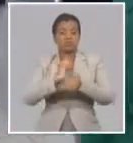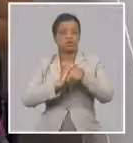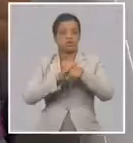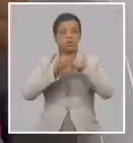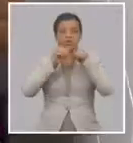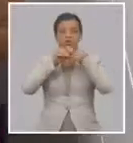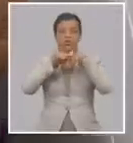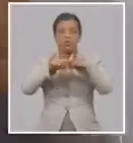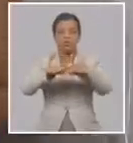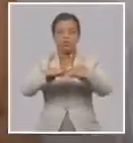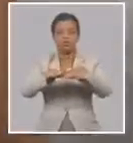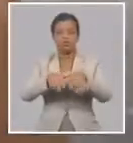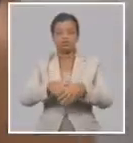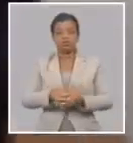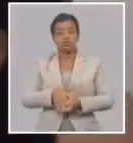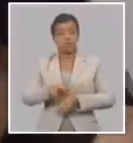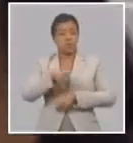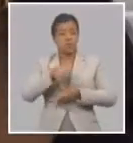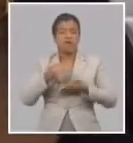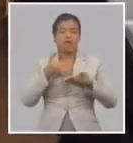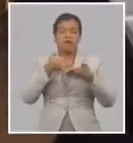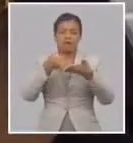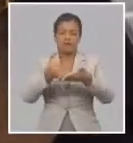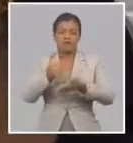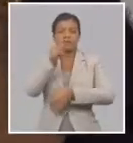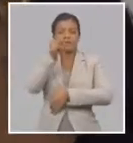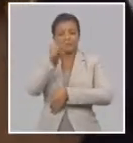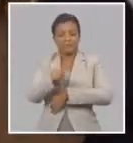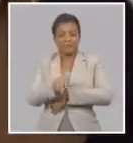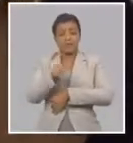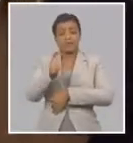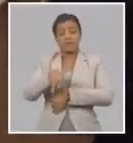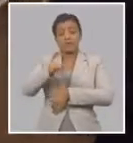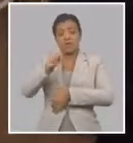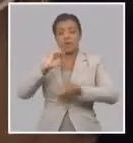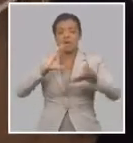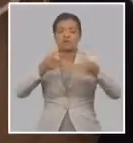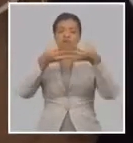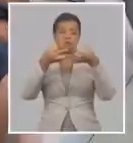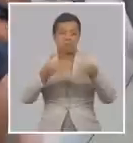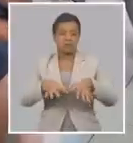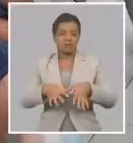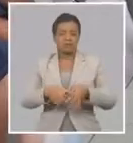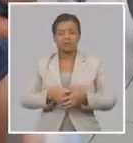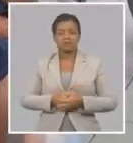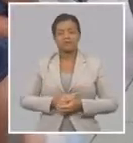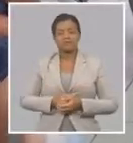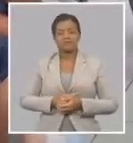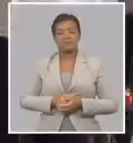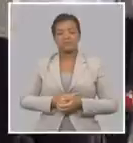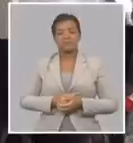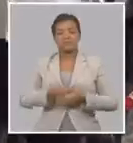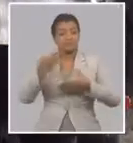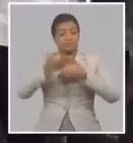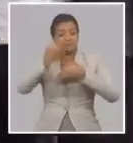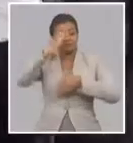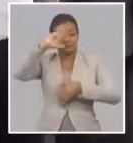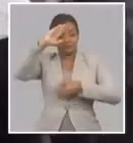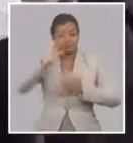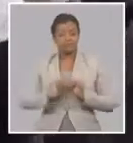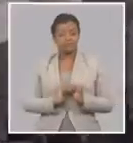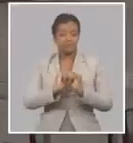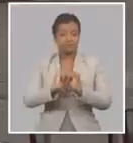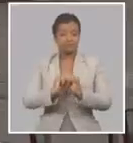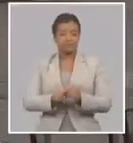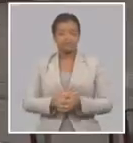de lakovic 19 y favorecer a las personas en esta nueva normalidad de este santiago de cuba rocío lópez